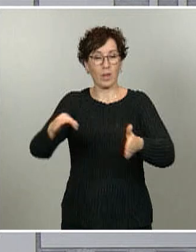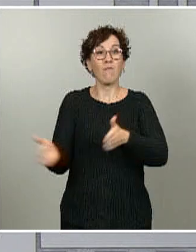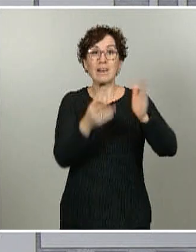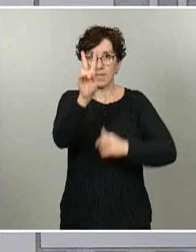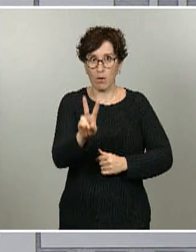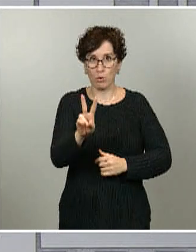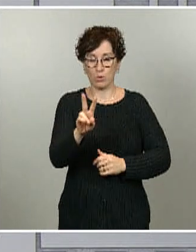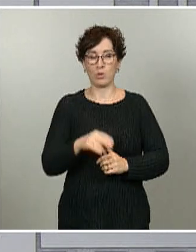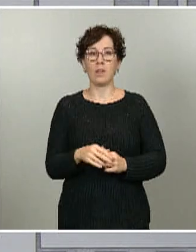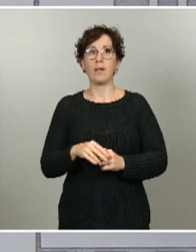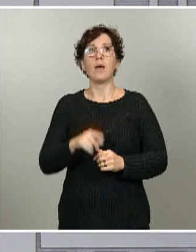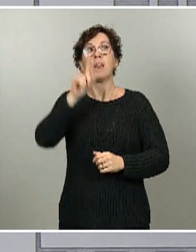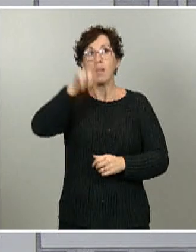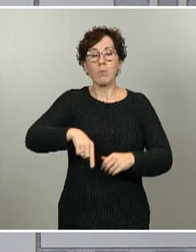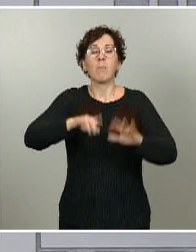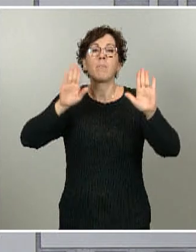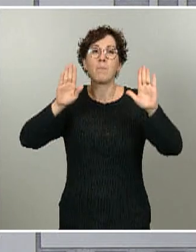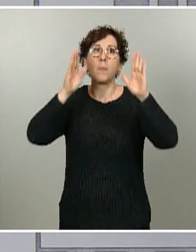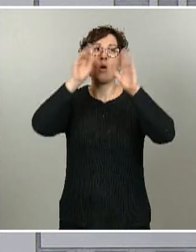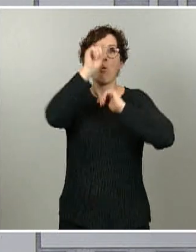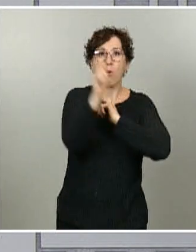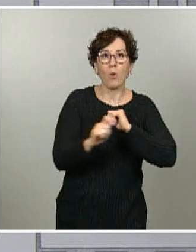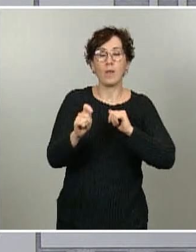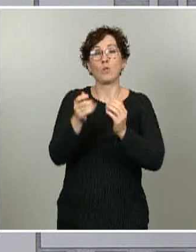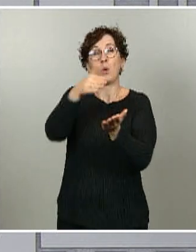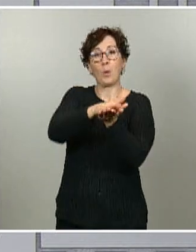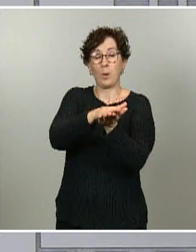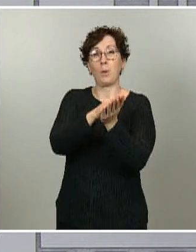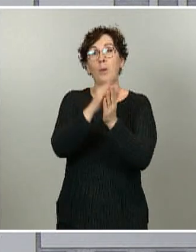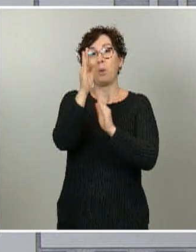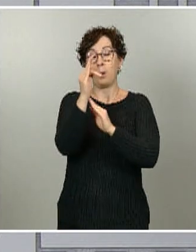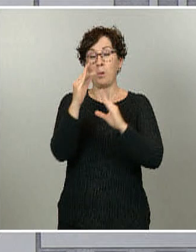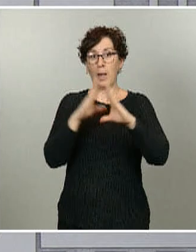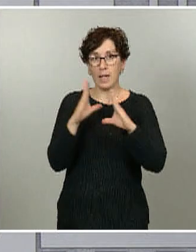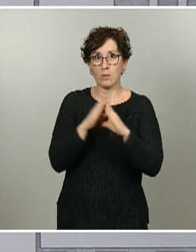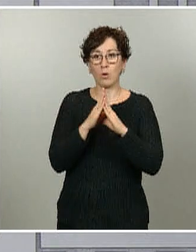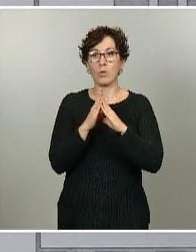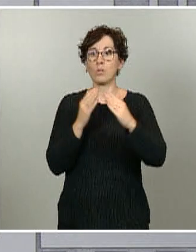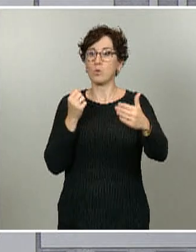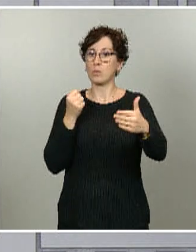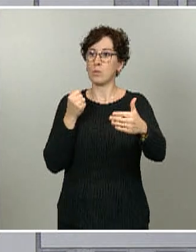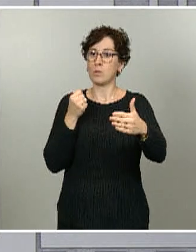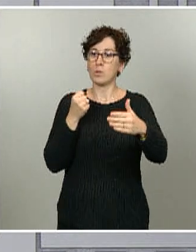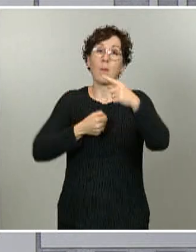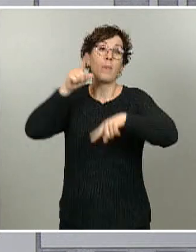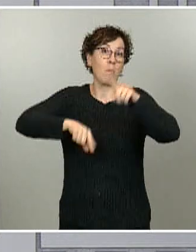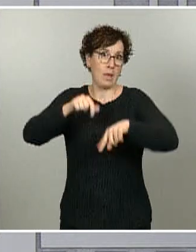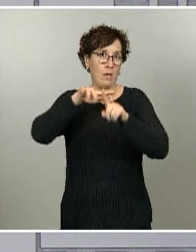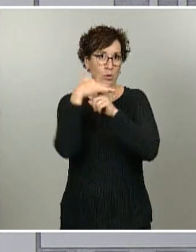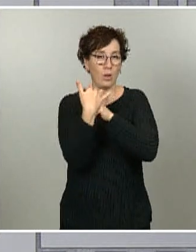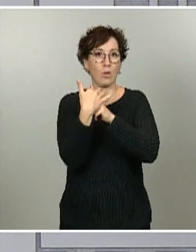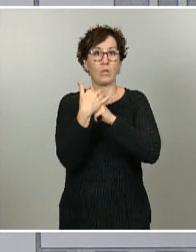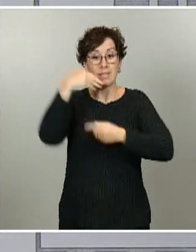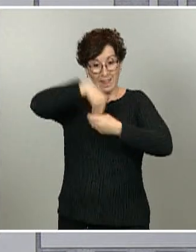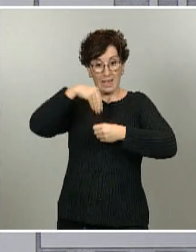la celebración de bodas y los velatorios se permite la presencia de personas hasta 15 personas en recintos cerrados y 25